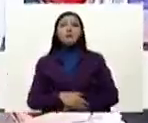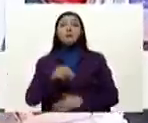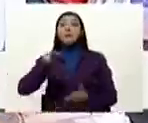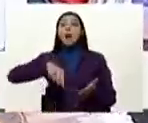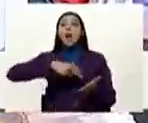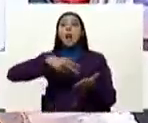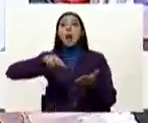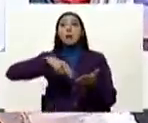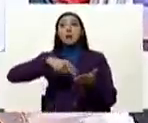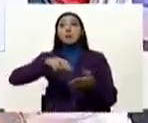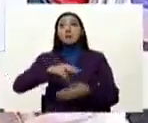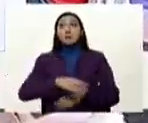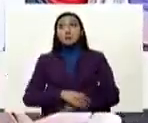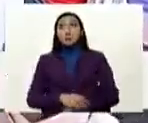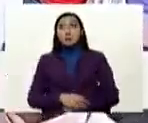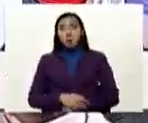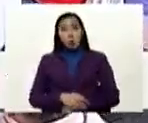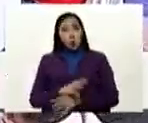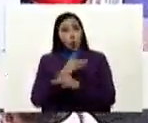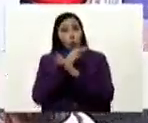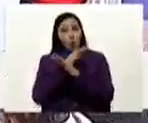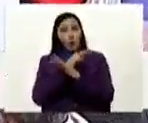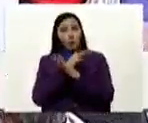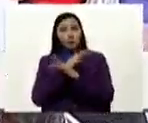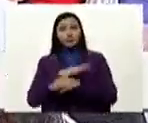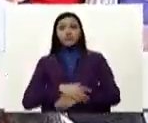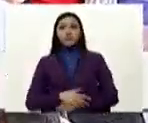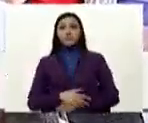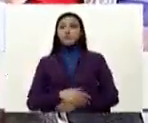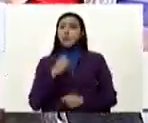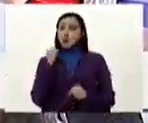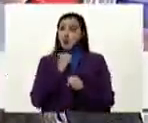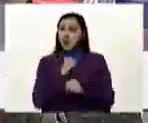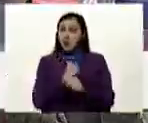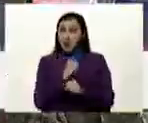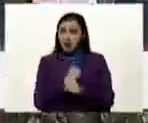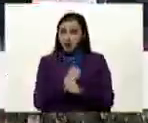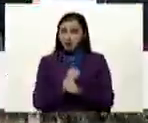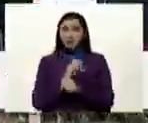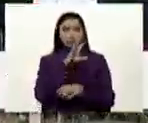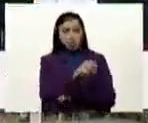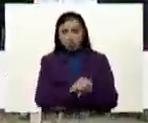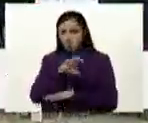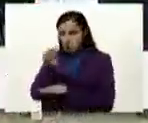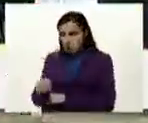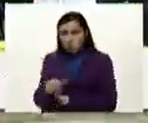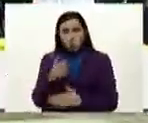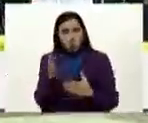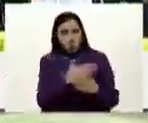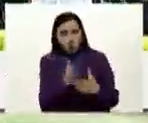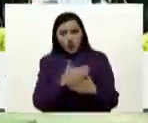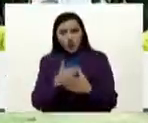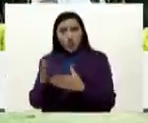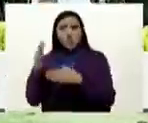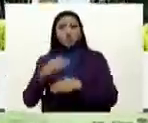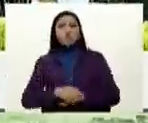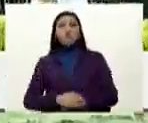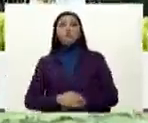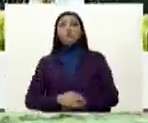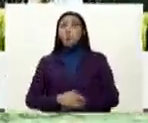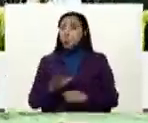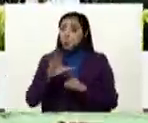Bailaban, jugaban, laboraban, cazaban, compartían. Una